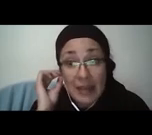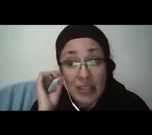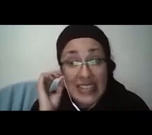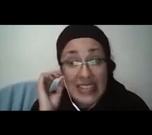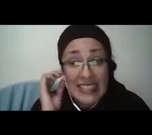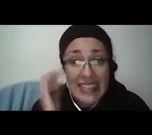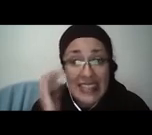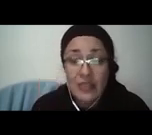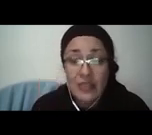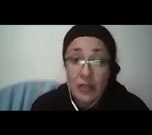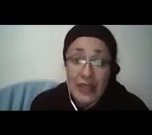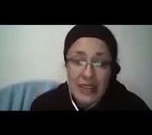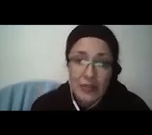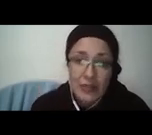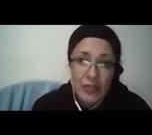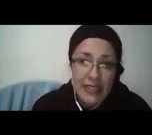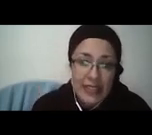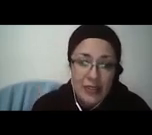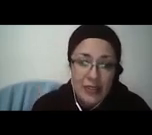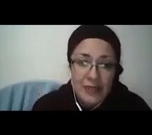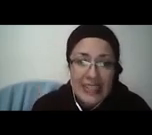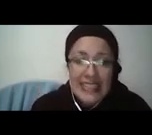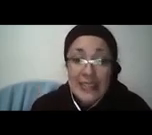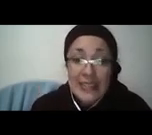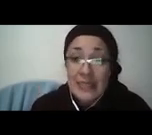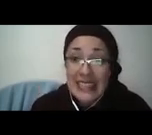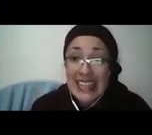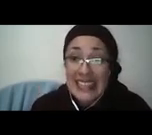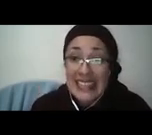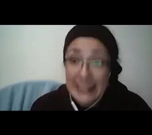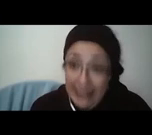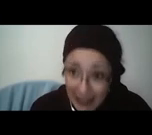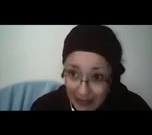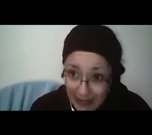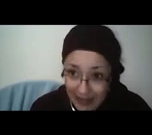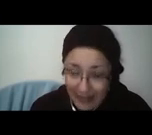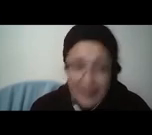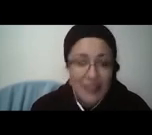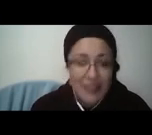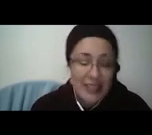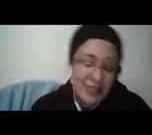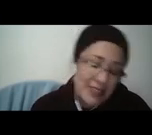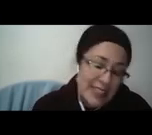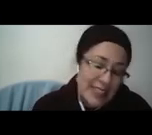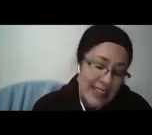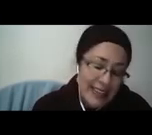tamaño de las celdas o paneles fotovoltaicos y también la cantidad, ¿no es